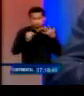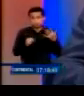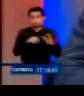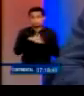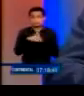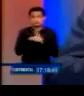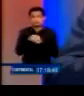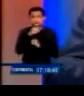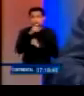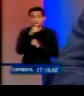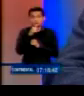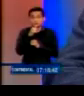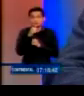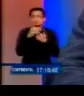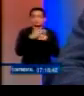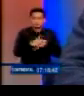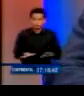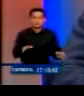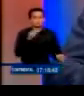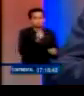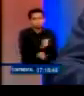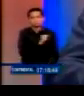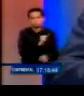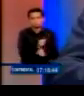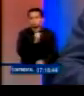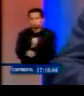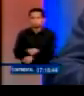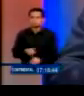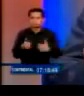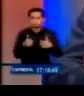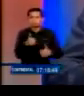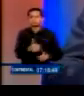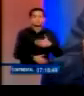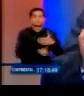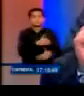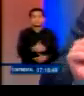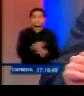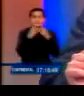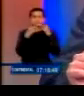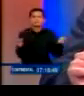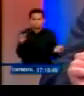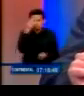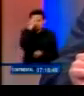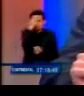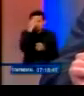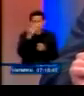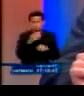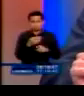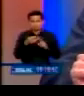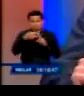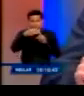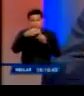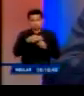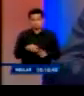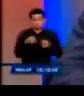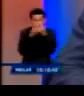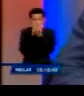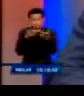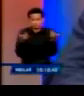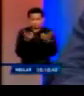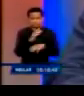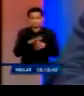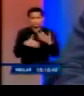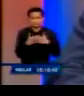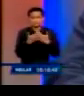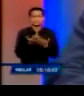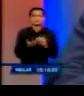los bancos privados han venido trabajando normalmente y sus resultados, que son públicos, que están en nuestra página web de la Superintendencia de Bancos, así